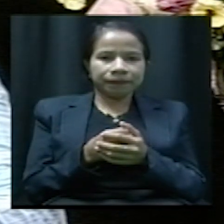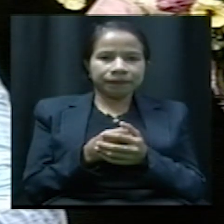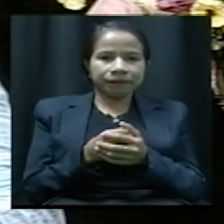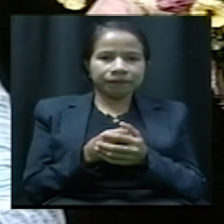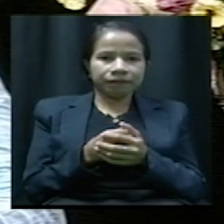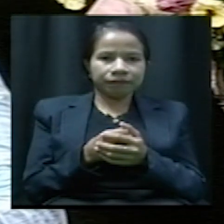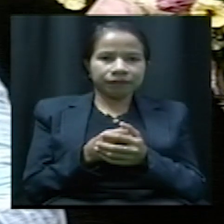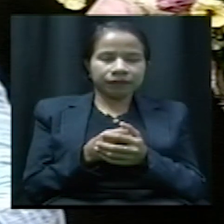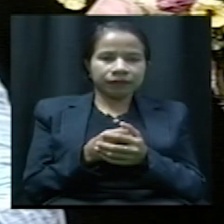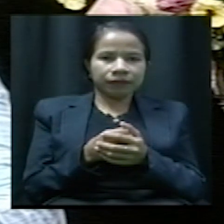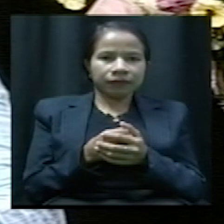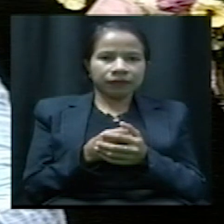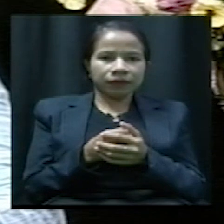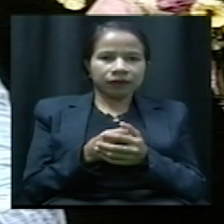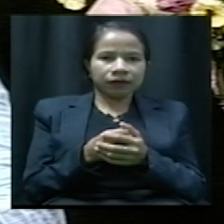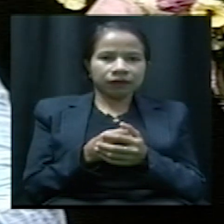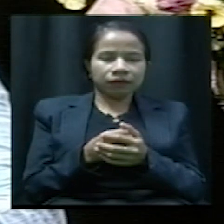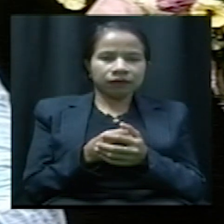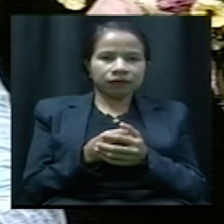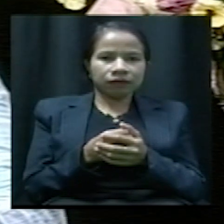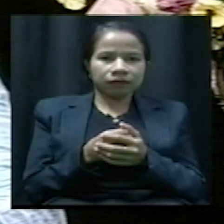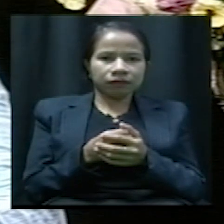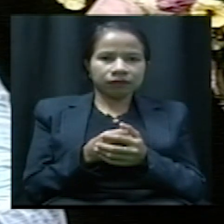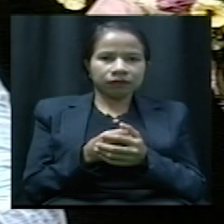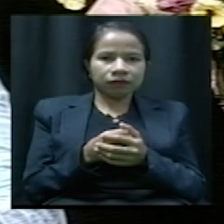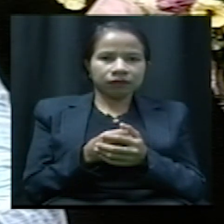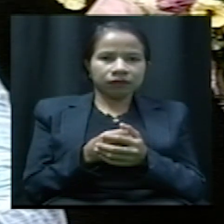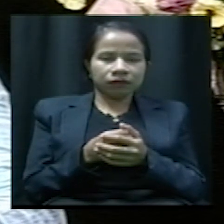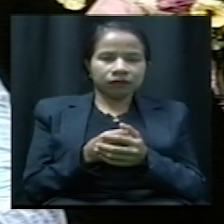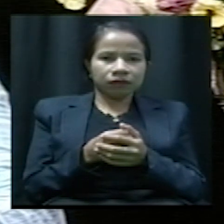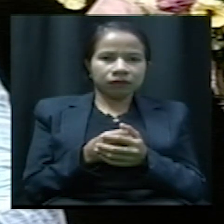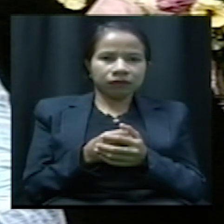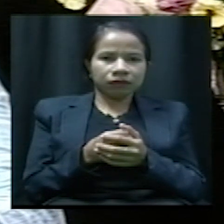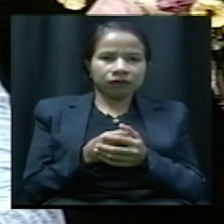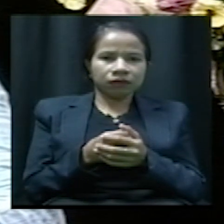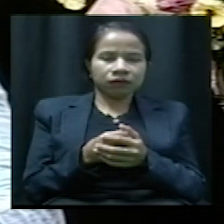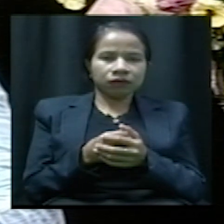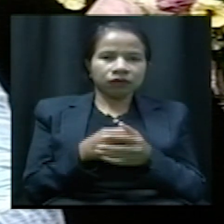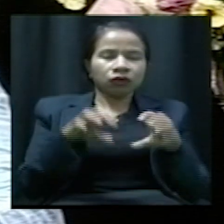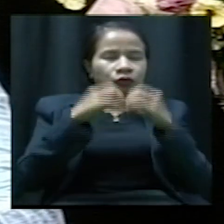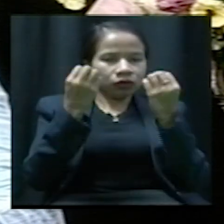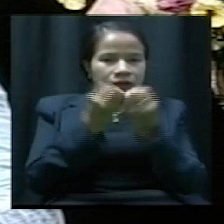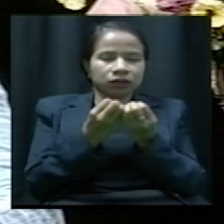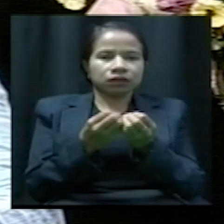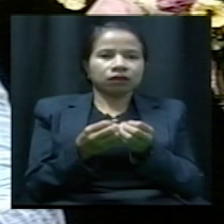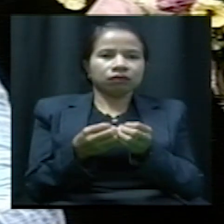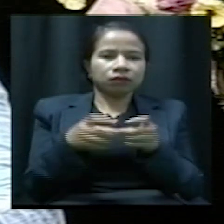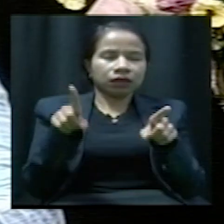a mi internacional yo sira mak hanisa internacional local en yo mak a mi haloho RHTO Road for